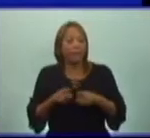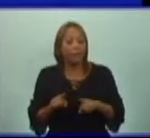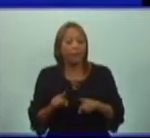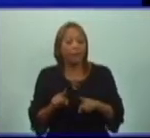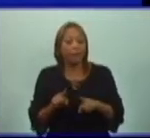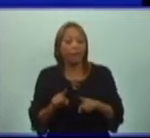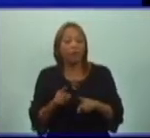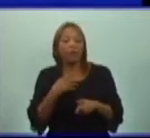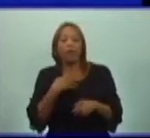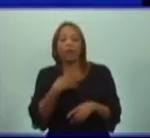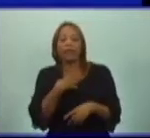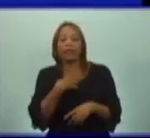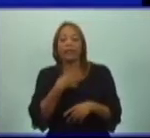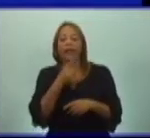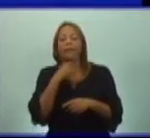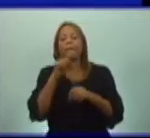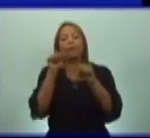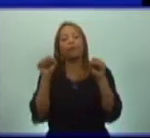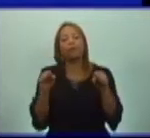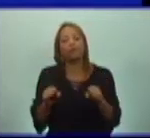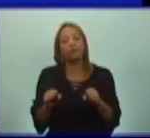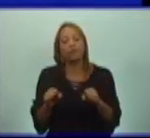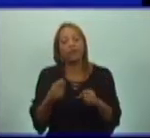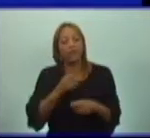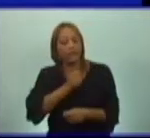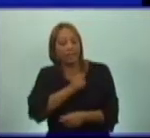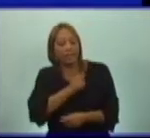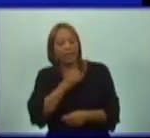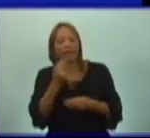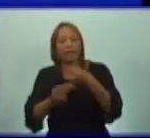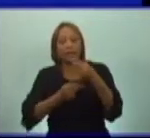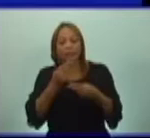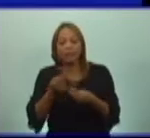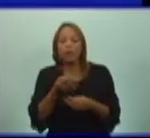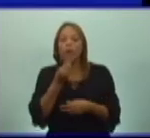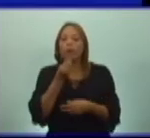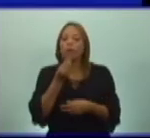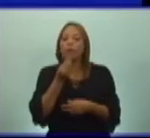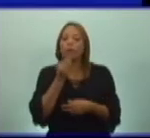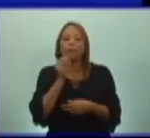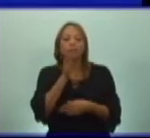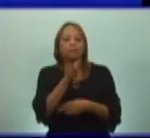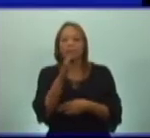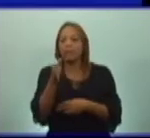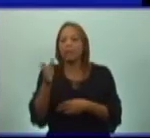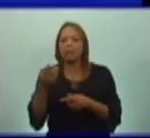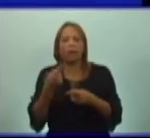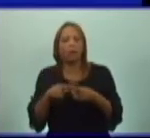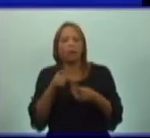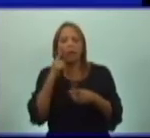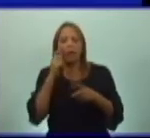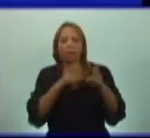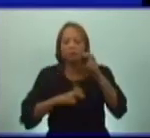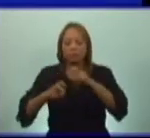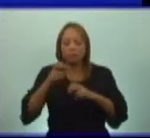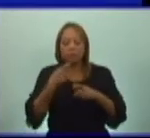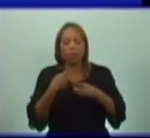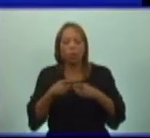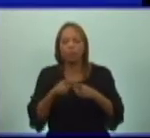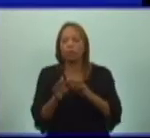que tengan la posibilidad y deseen hacerlo, también pueden ir a otros materiales de consulta,